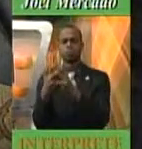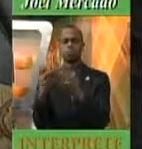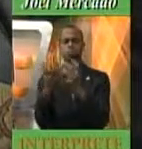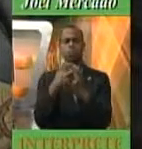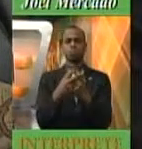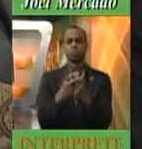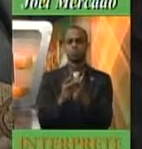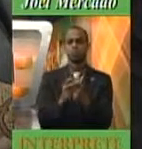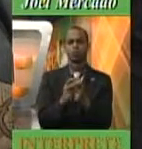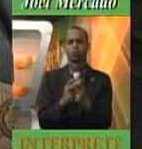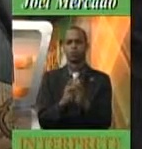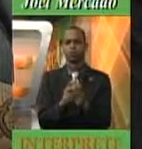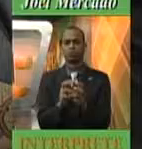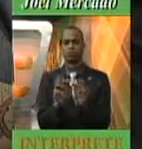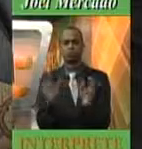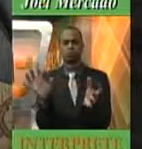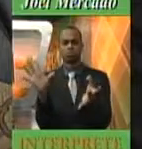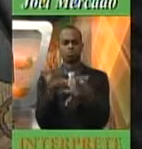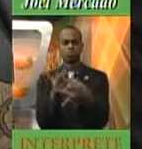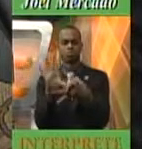la puede combinar con lo que sea.